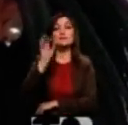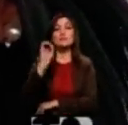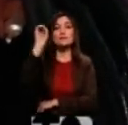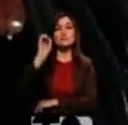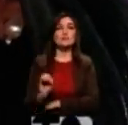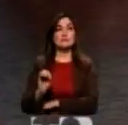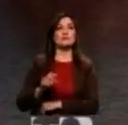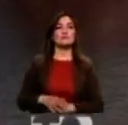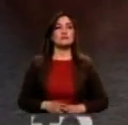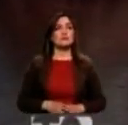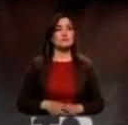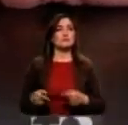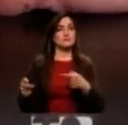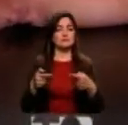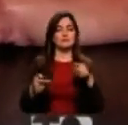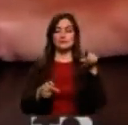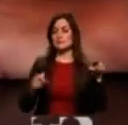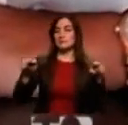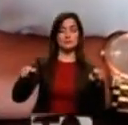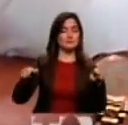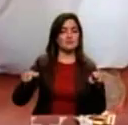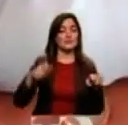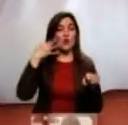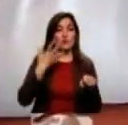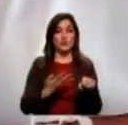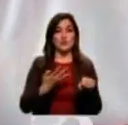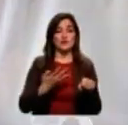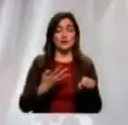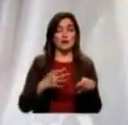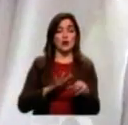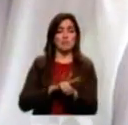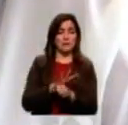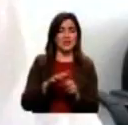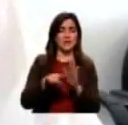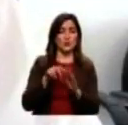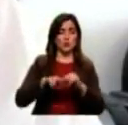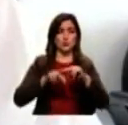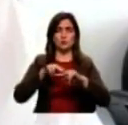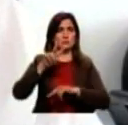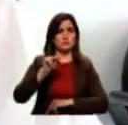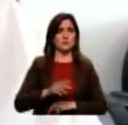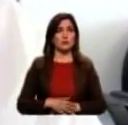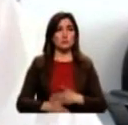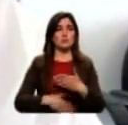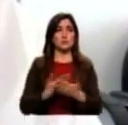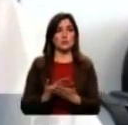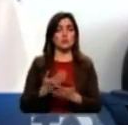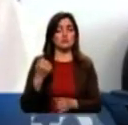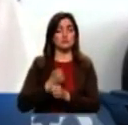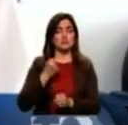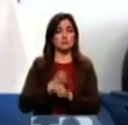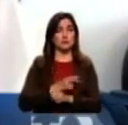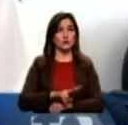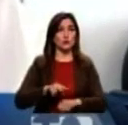ciento y que esta disputa entre ambas empresas hasta la fecha no la construcción no hay ningún incumplimiento nosotros estamos trabajando